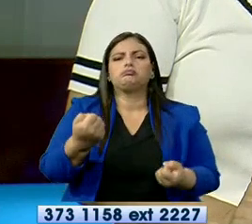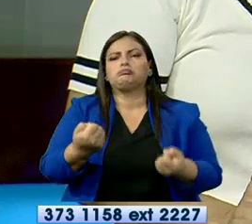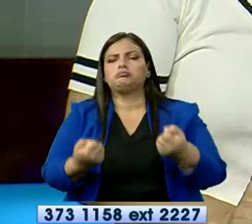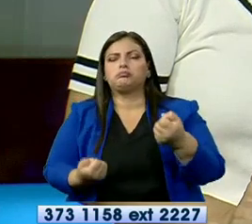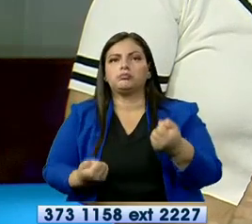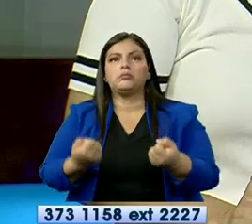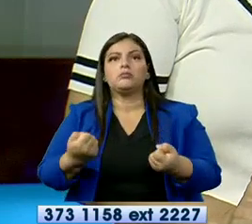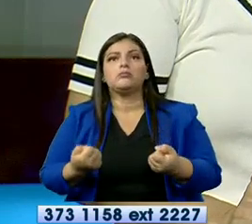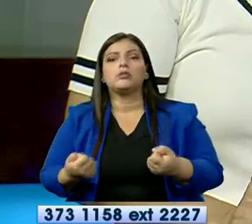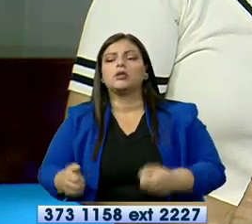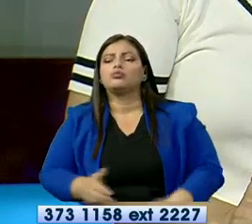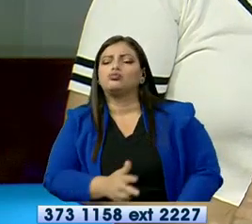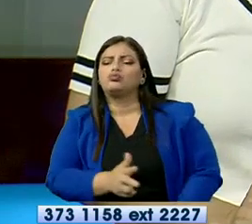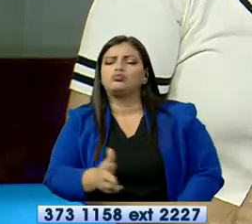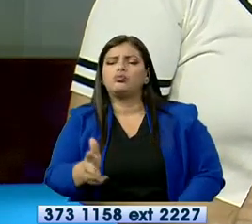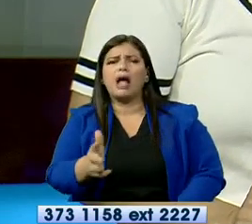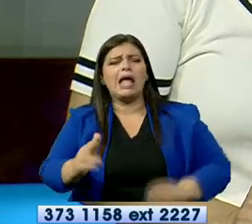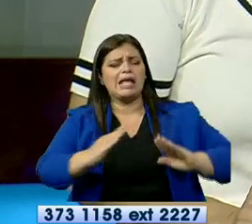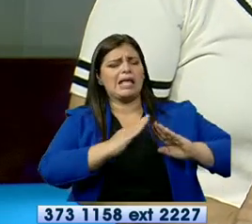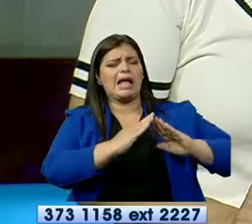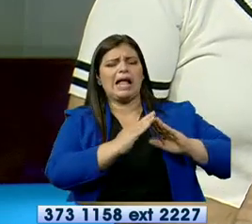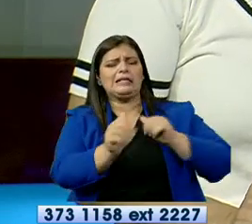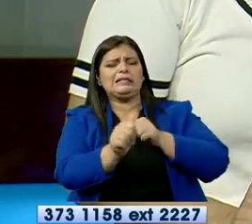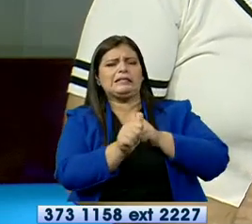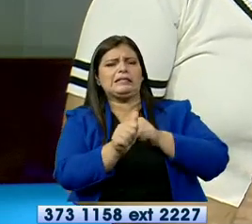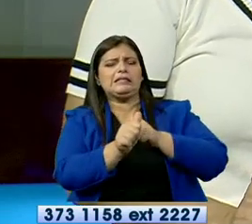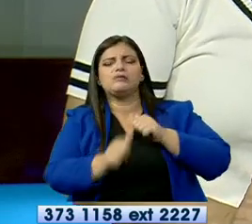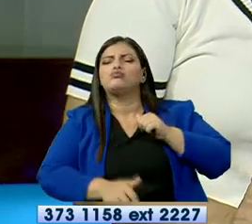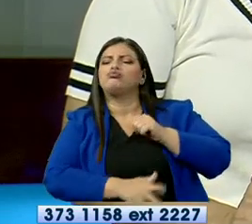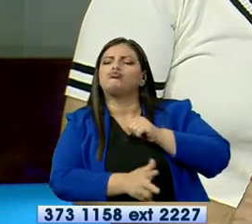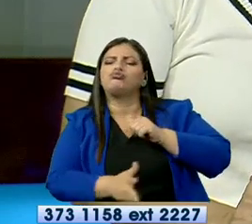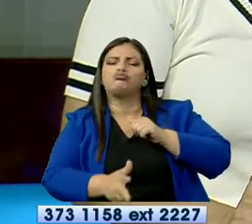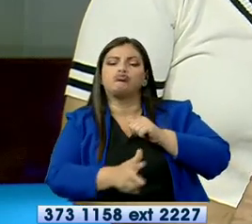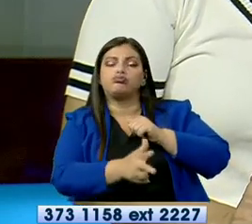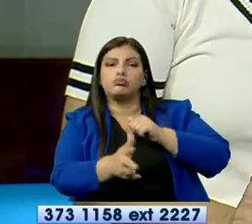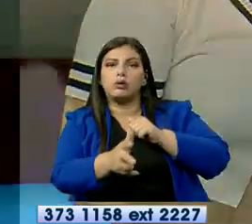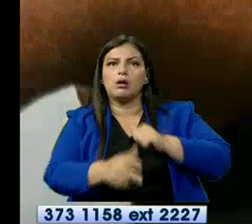del crimen se llevaron además $2,000.